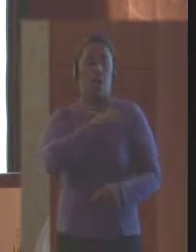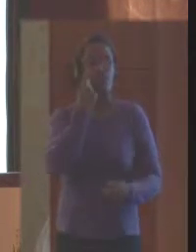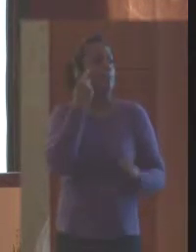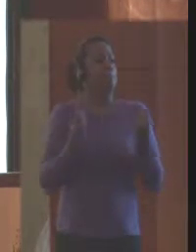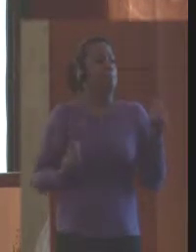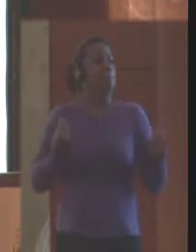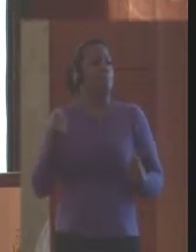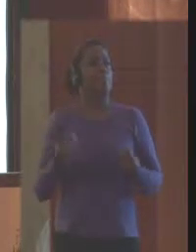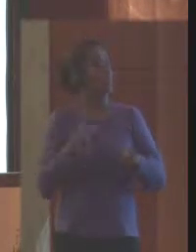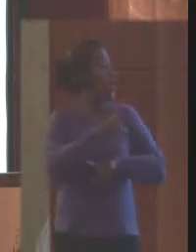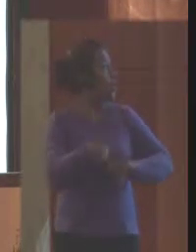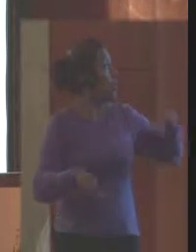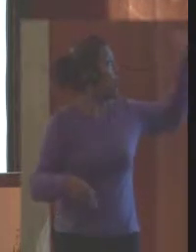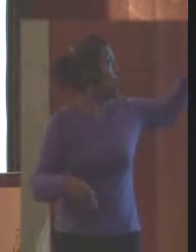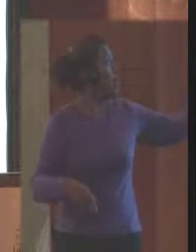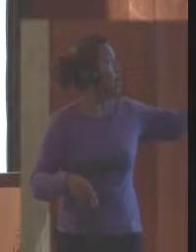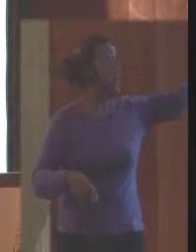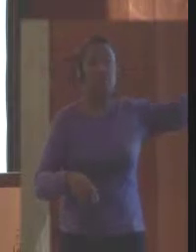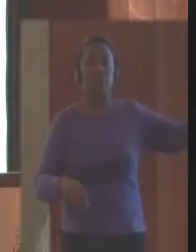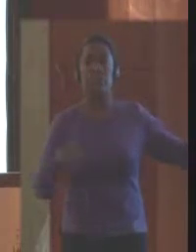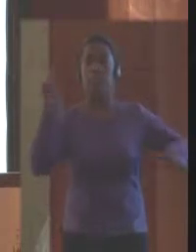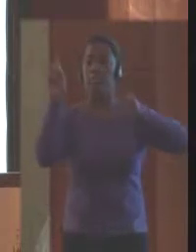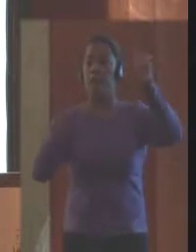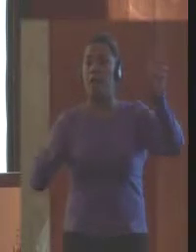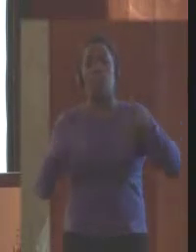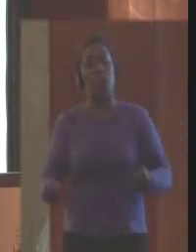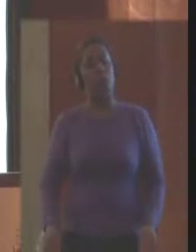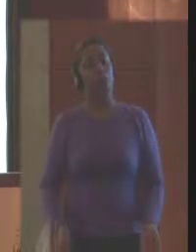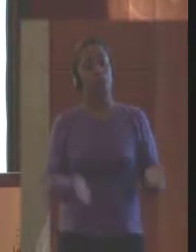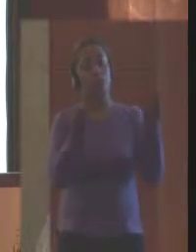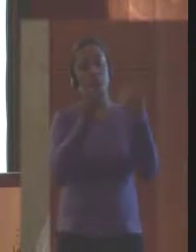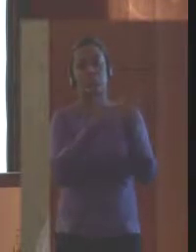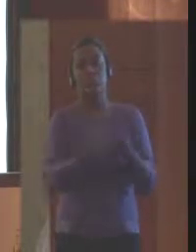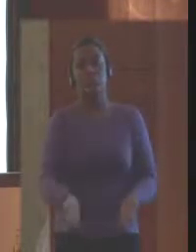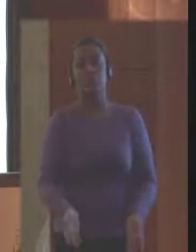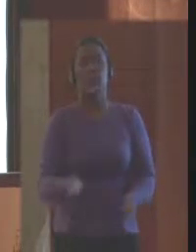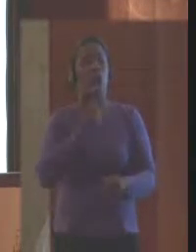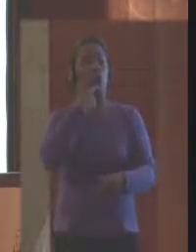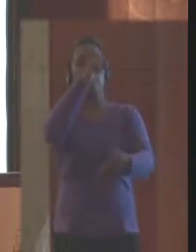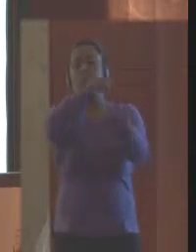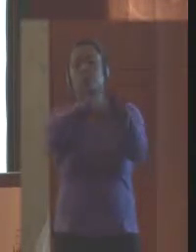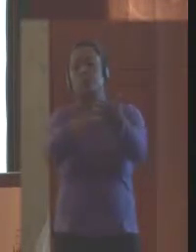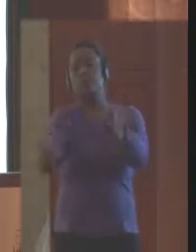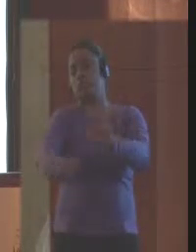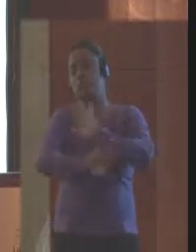con la zona de amenaza media. El uno la habilitó, el otro la restringió.